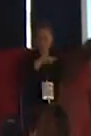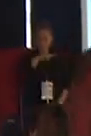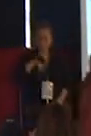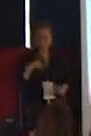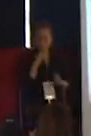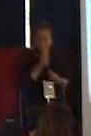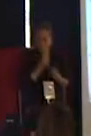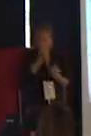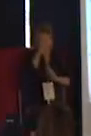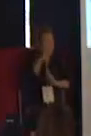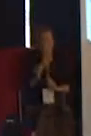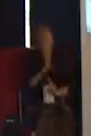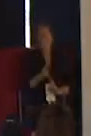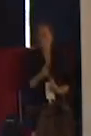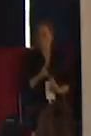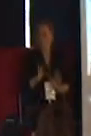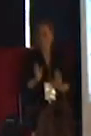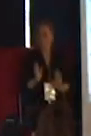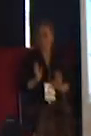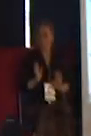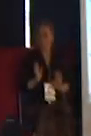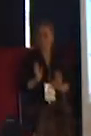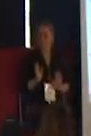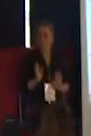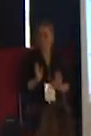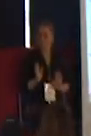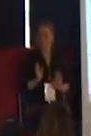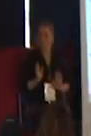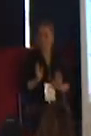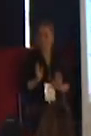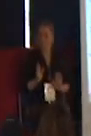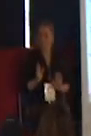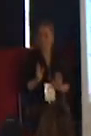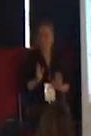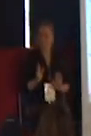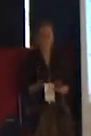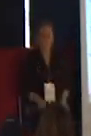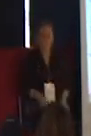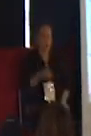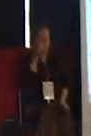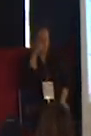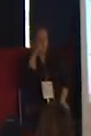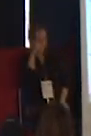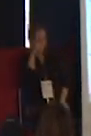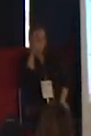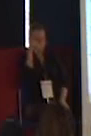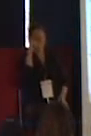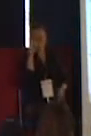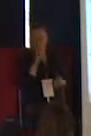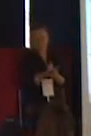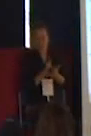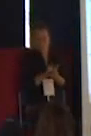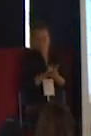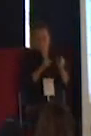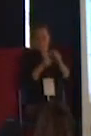alguna forma también le estamos diciendo al cuerpo, espérese que usted no puede, usted no debe. No creo en la